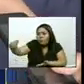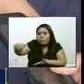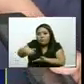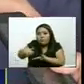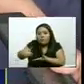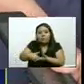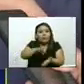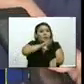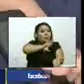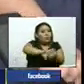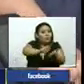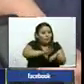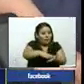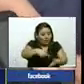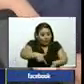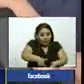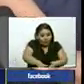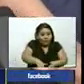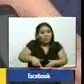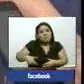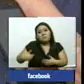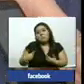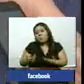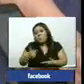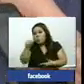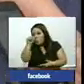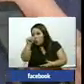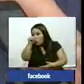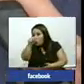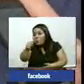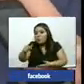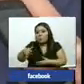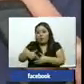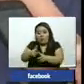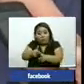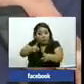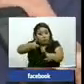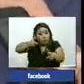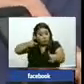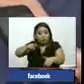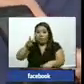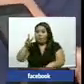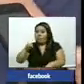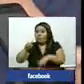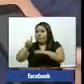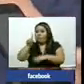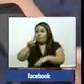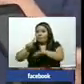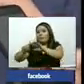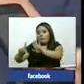la compra y venta de armas, la compra y venta de drogas, armas largas, refirió M16,